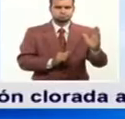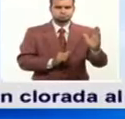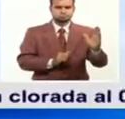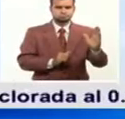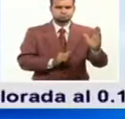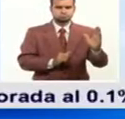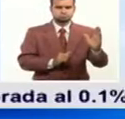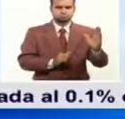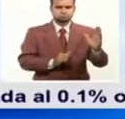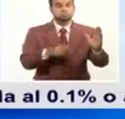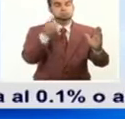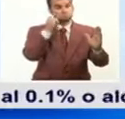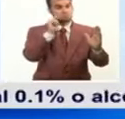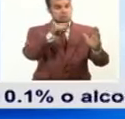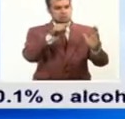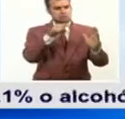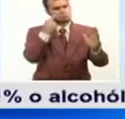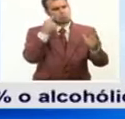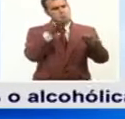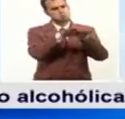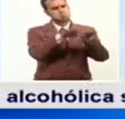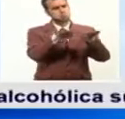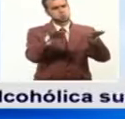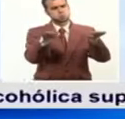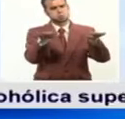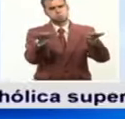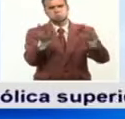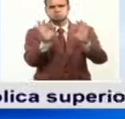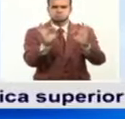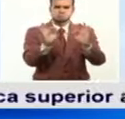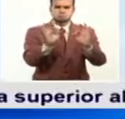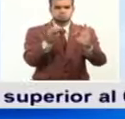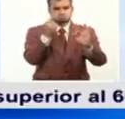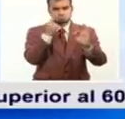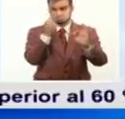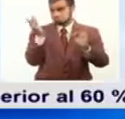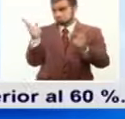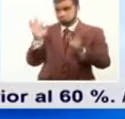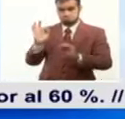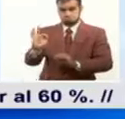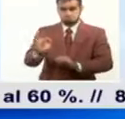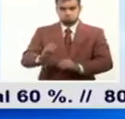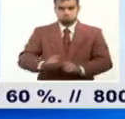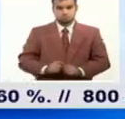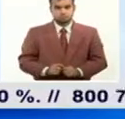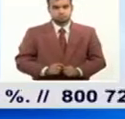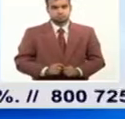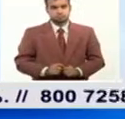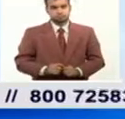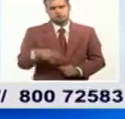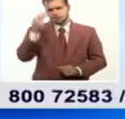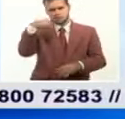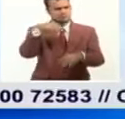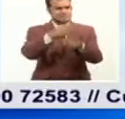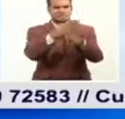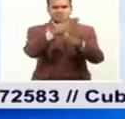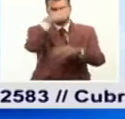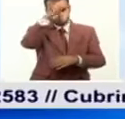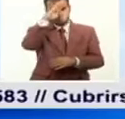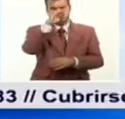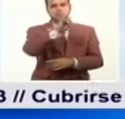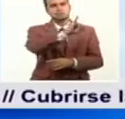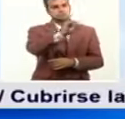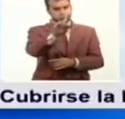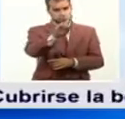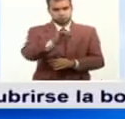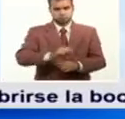poco de más estabilidad, también se puede apreciar. De todas formas, Santiago 69